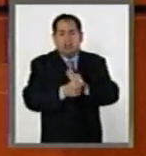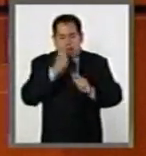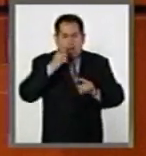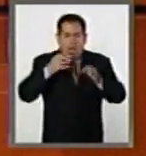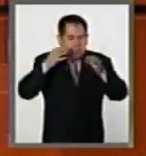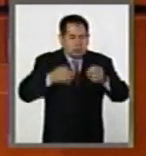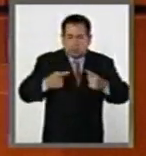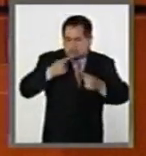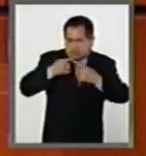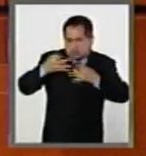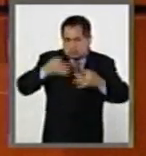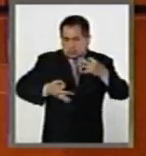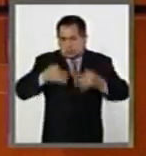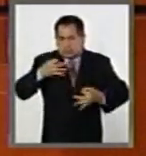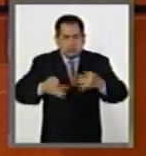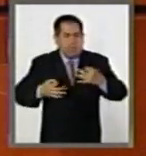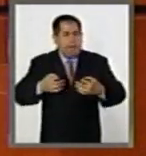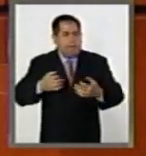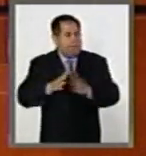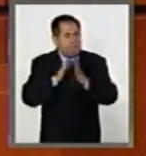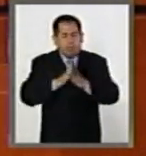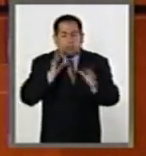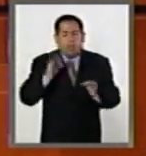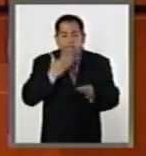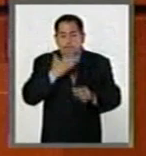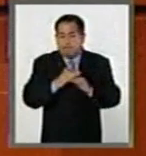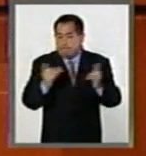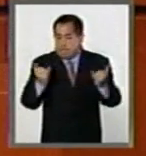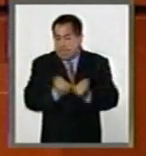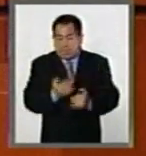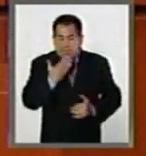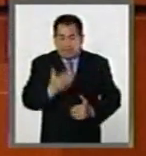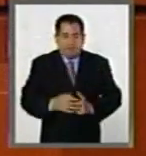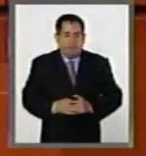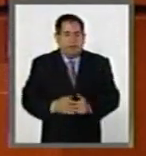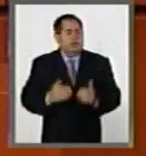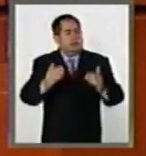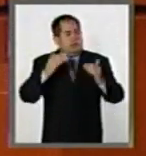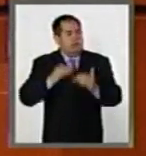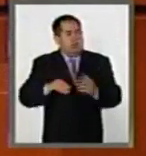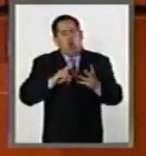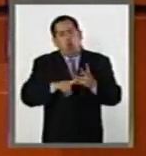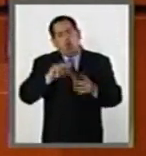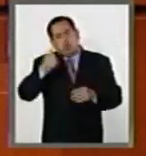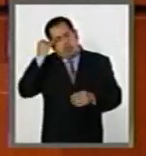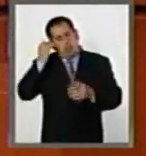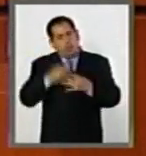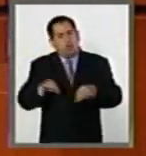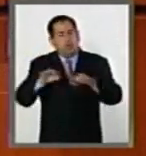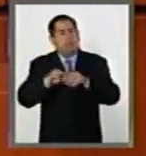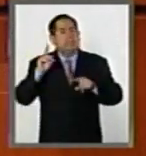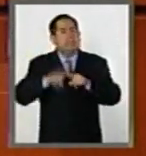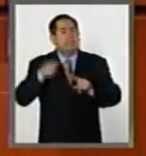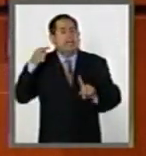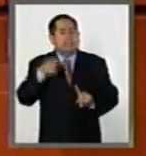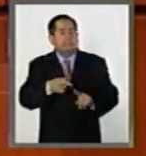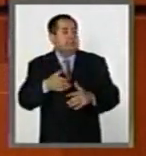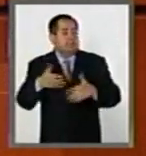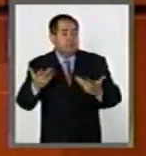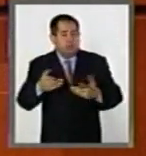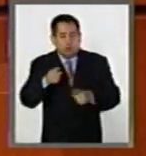su efectiva y plena participación. Y finalmente, otro de los principios importantes tiene que ver